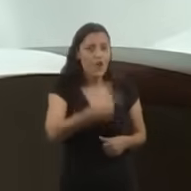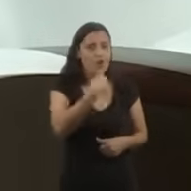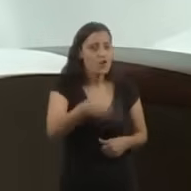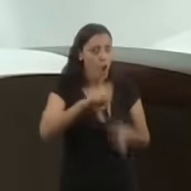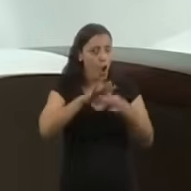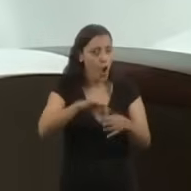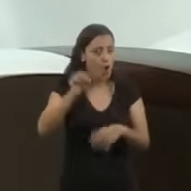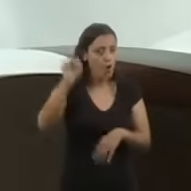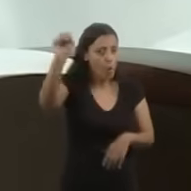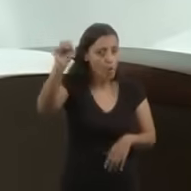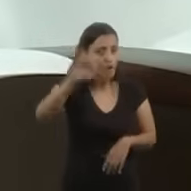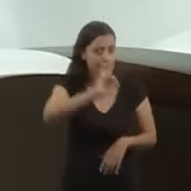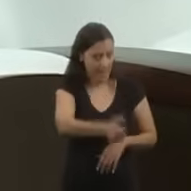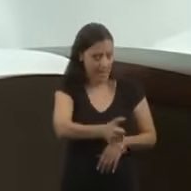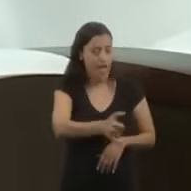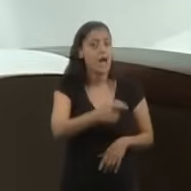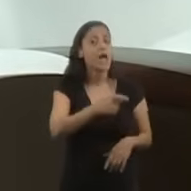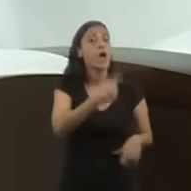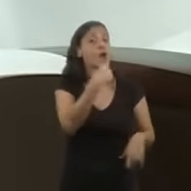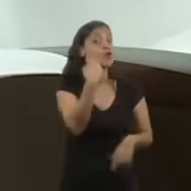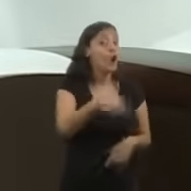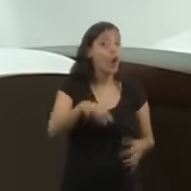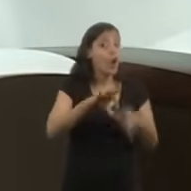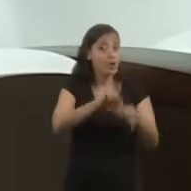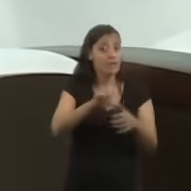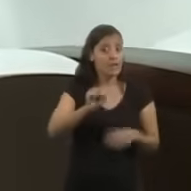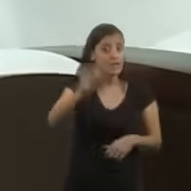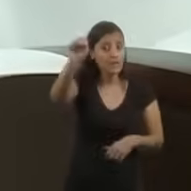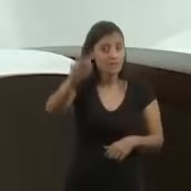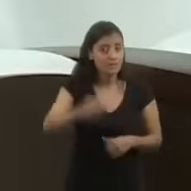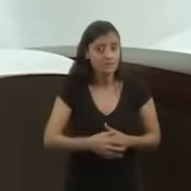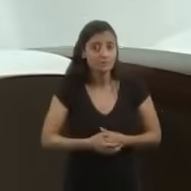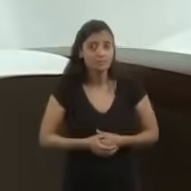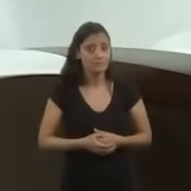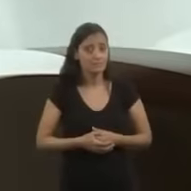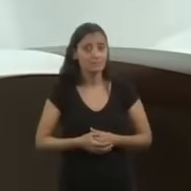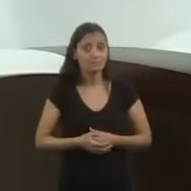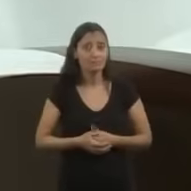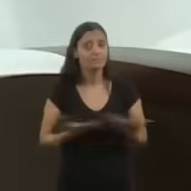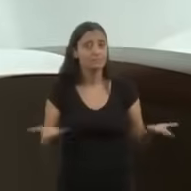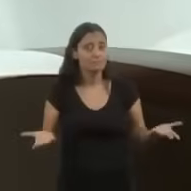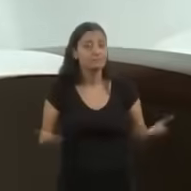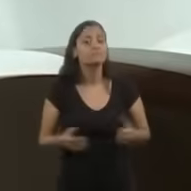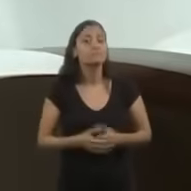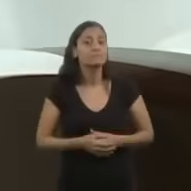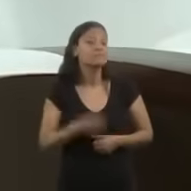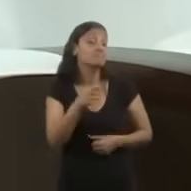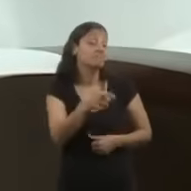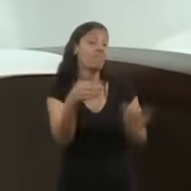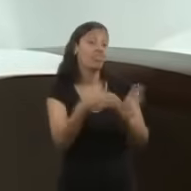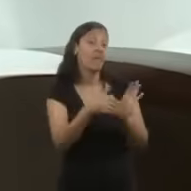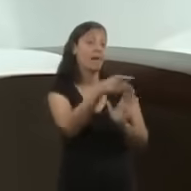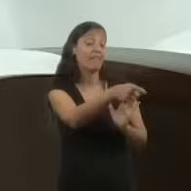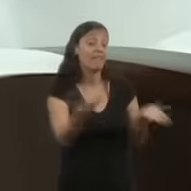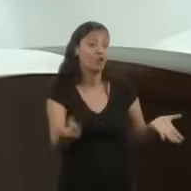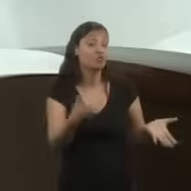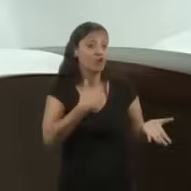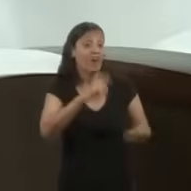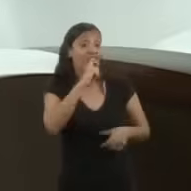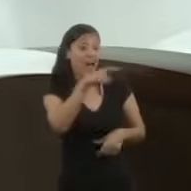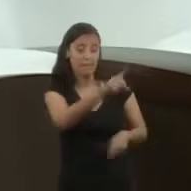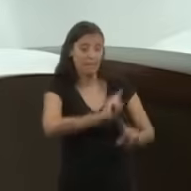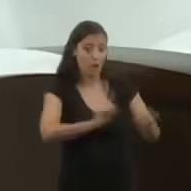comunista por un lado contra la envidia por otro Eso es un tema que corre por vos yo no te